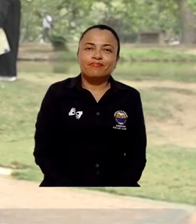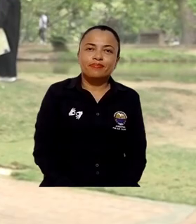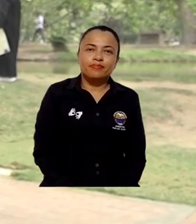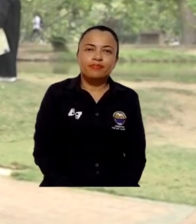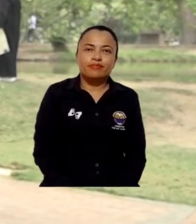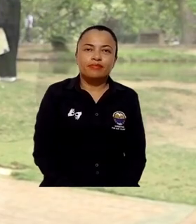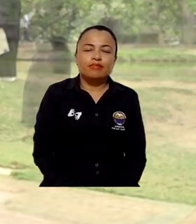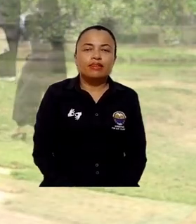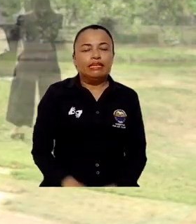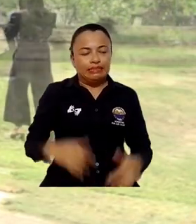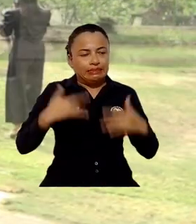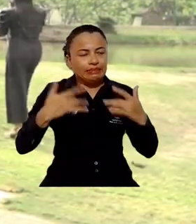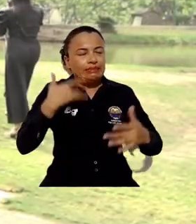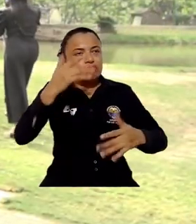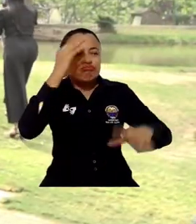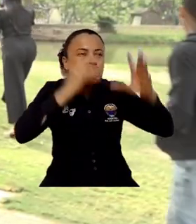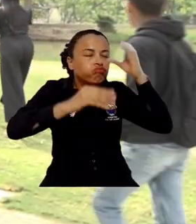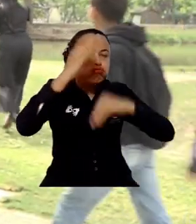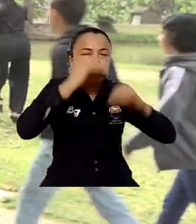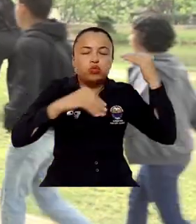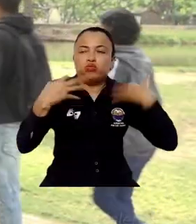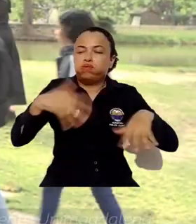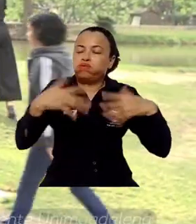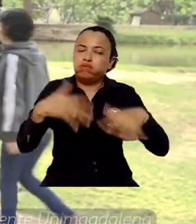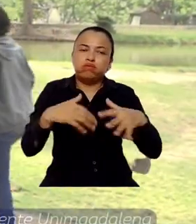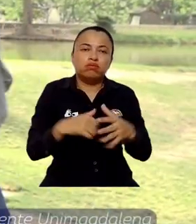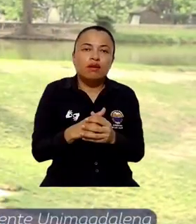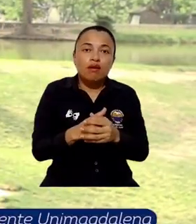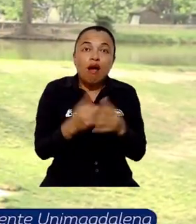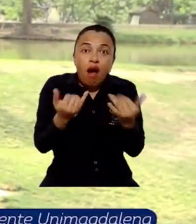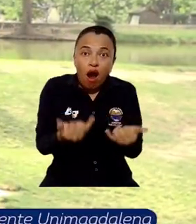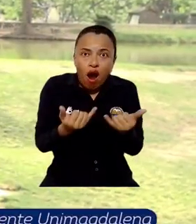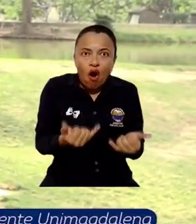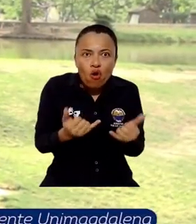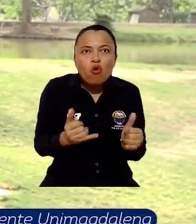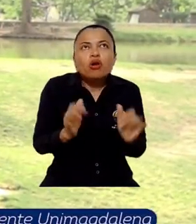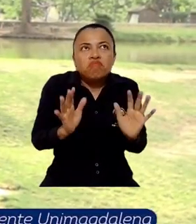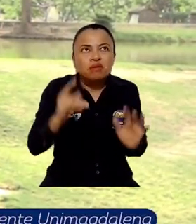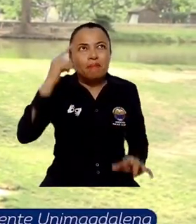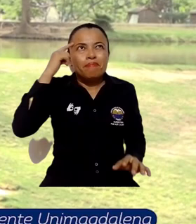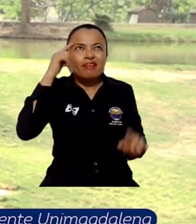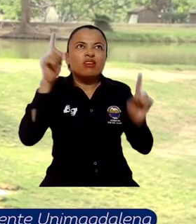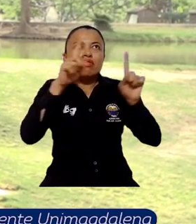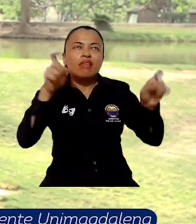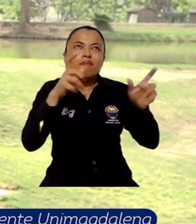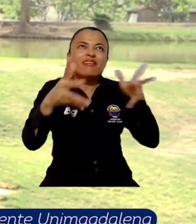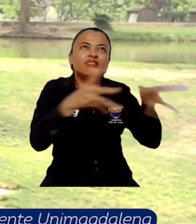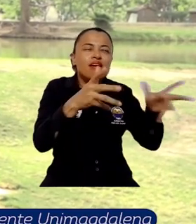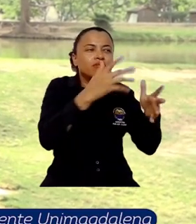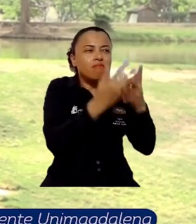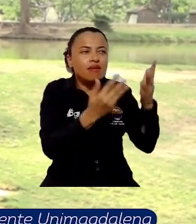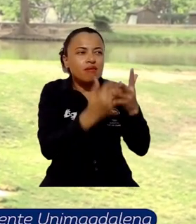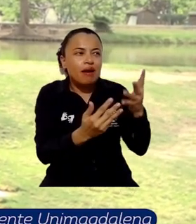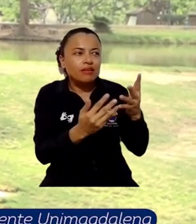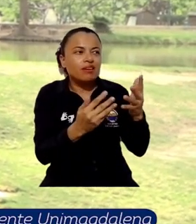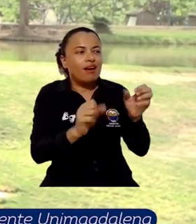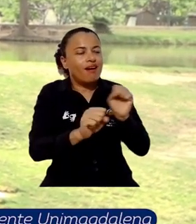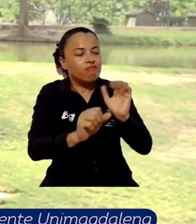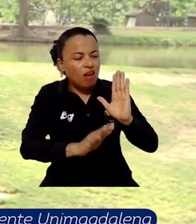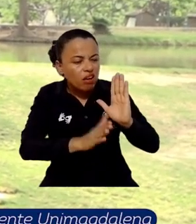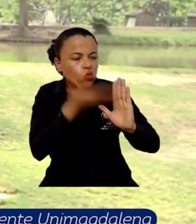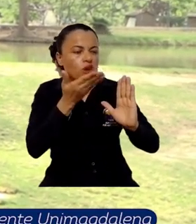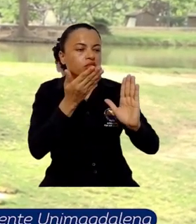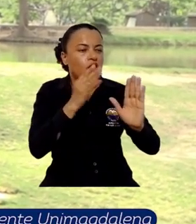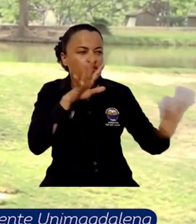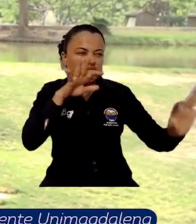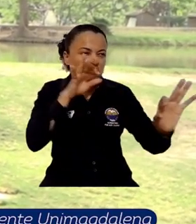esa colaboración. Siento que aprendí demasiado, pues ahorita digamos que mi visión hacia la enseñanza de las matemáticas está mucho